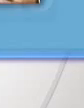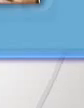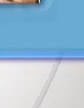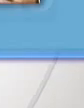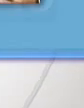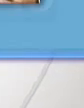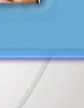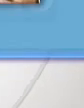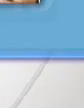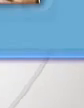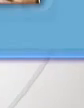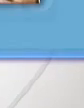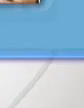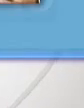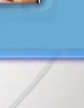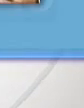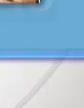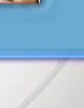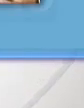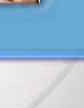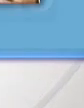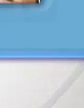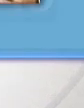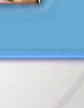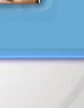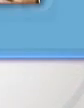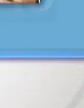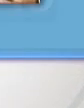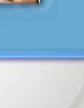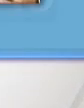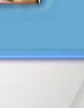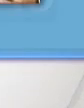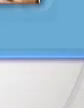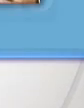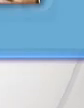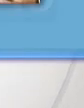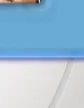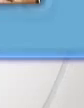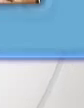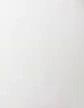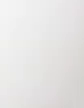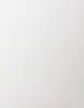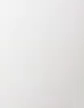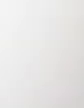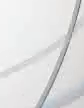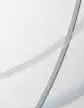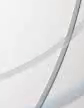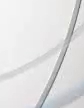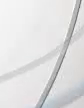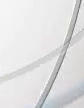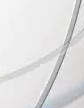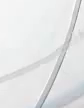ingeniero en tránsito y transporte terrestre secretario de seguridad del municipio de quito